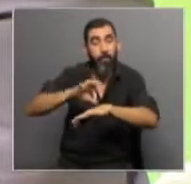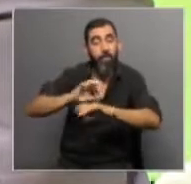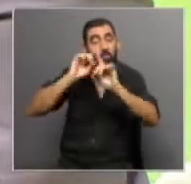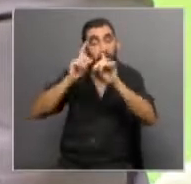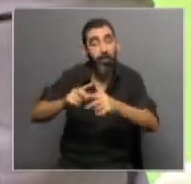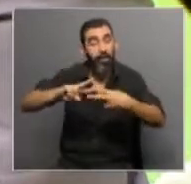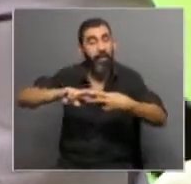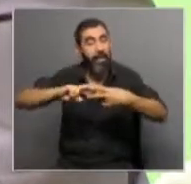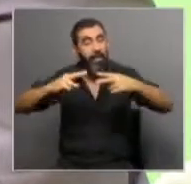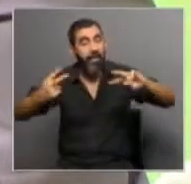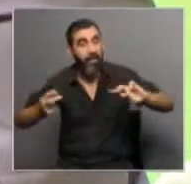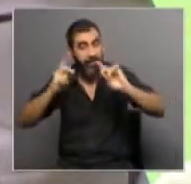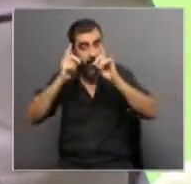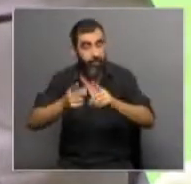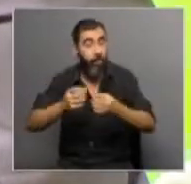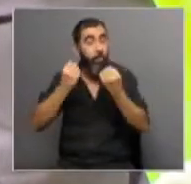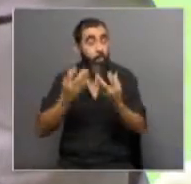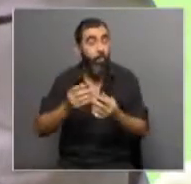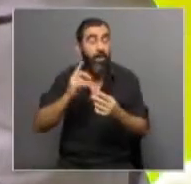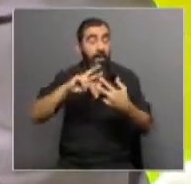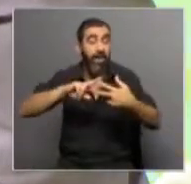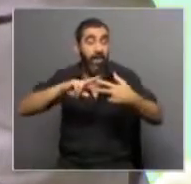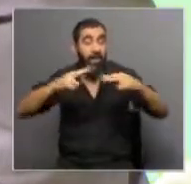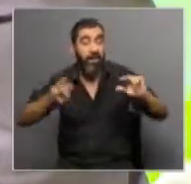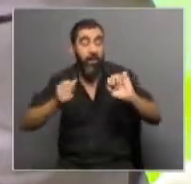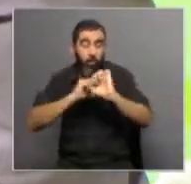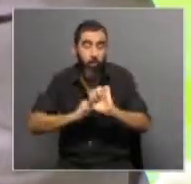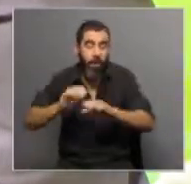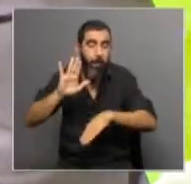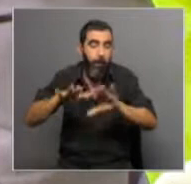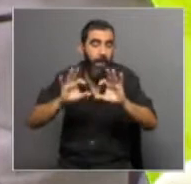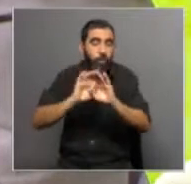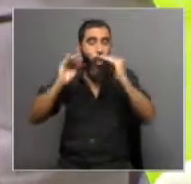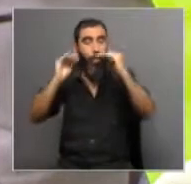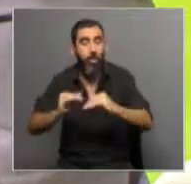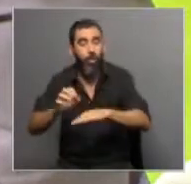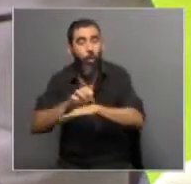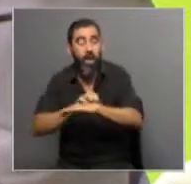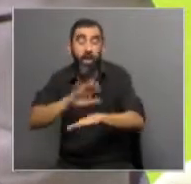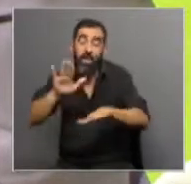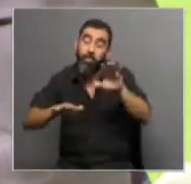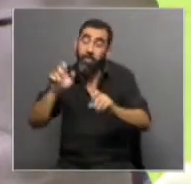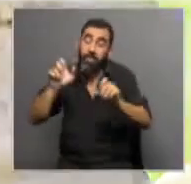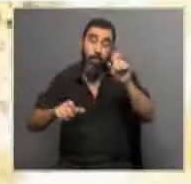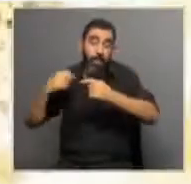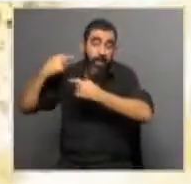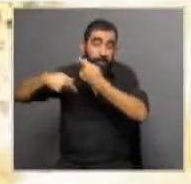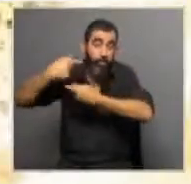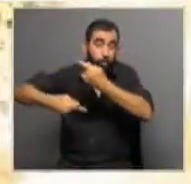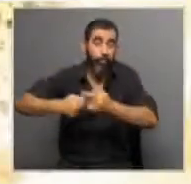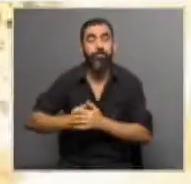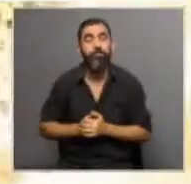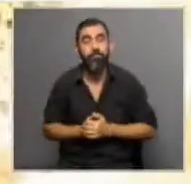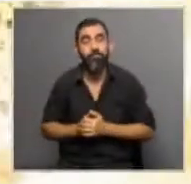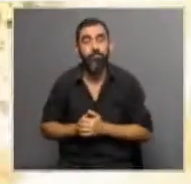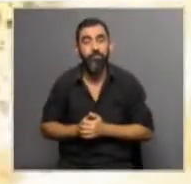a nivel genético, ¿no? Porque la genética también puede predisponer a tener más o menos alergia. Está muy bien.